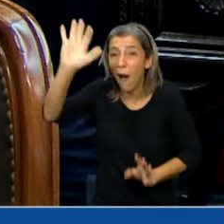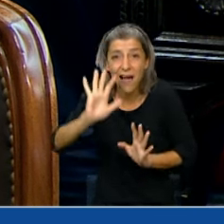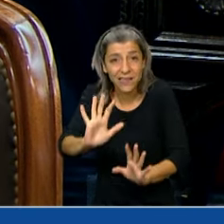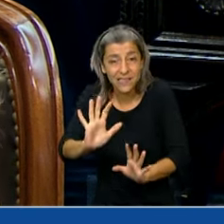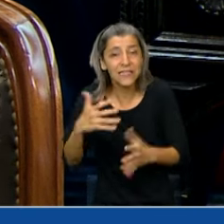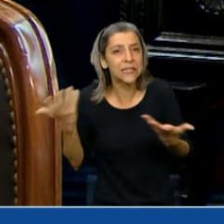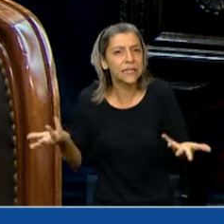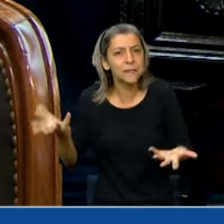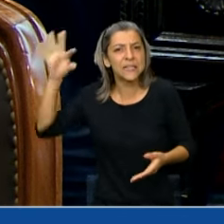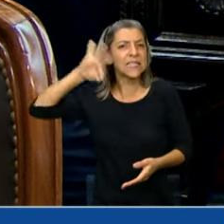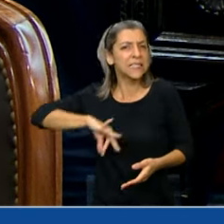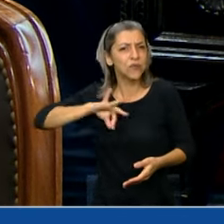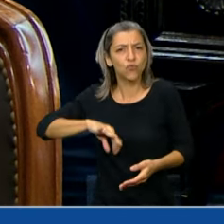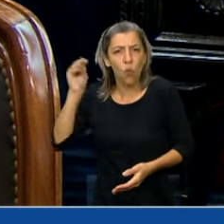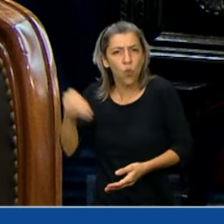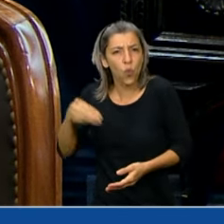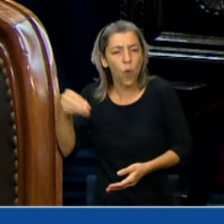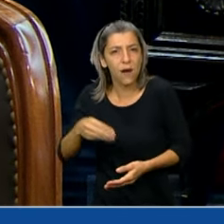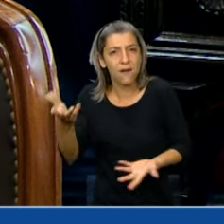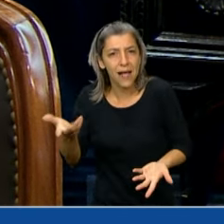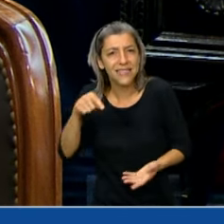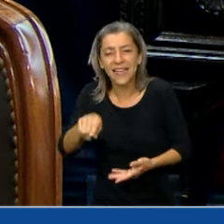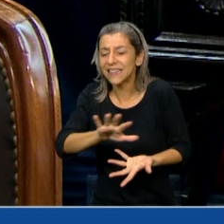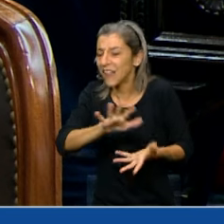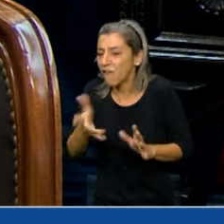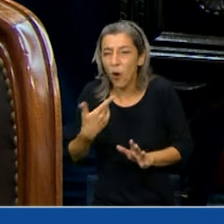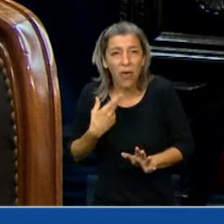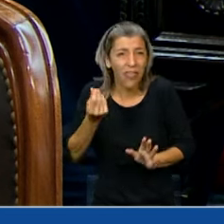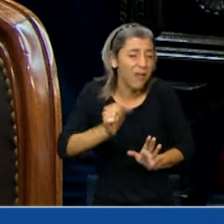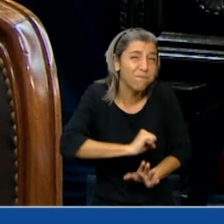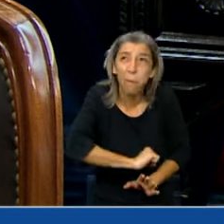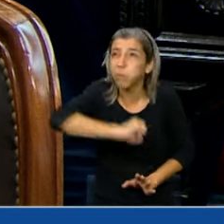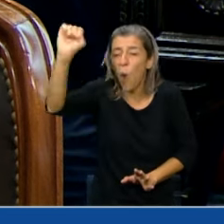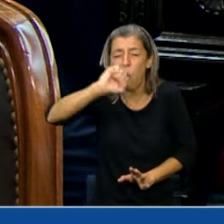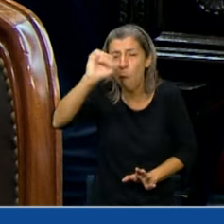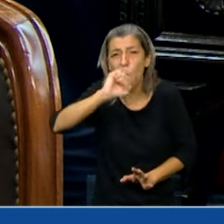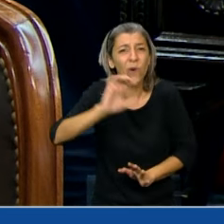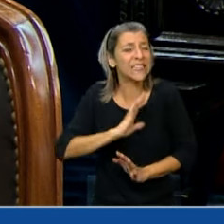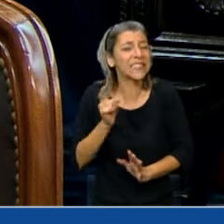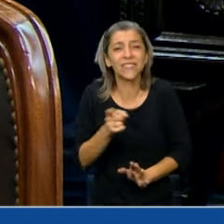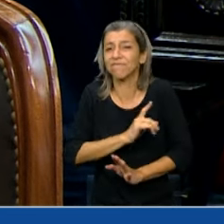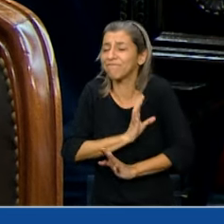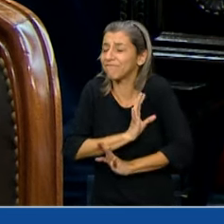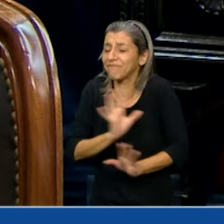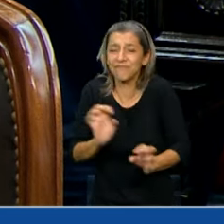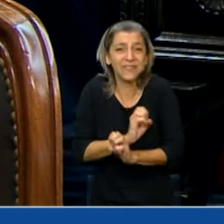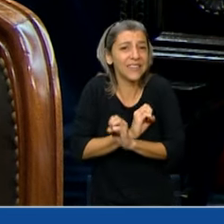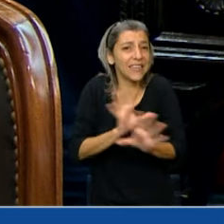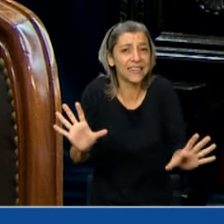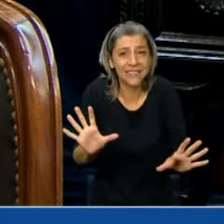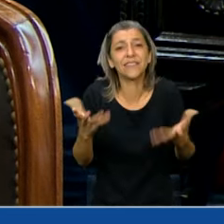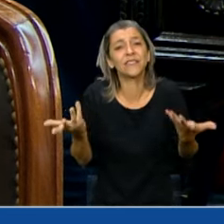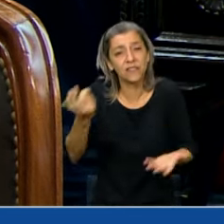alquilar esta hiperinflación que estamos atravesando es contraproducente y por eso